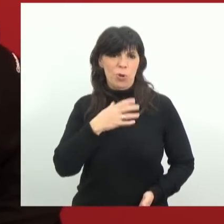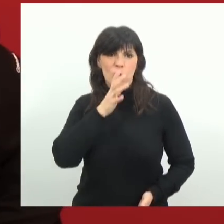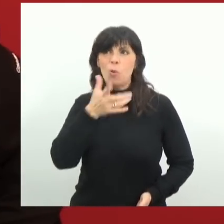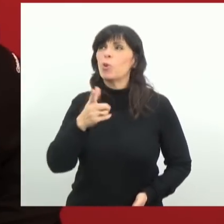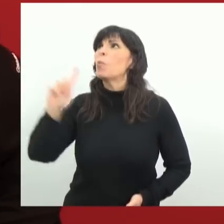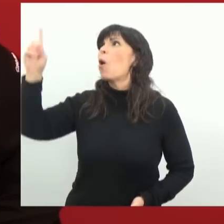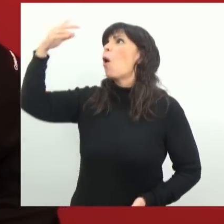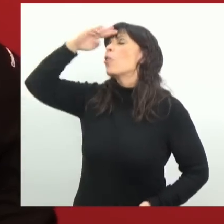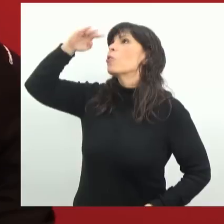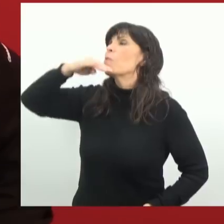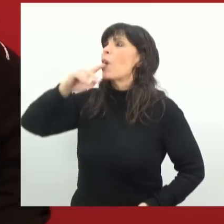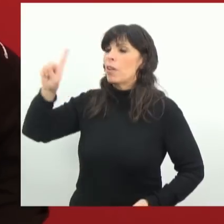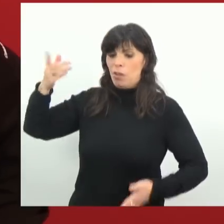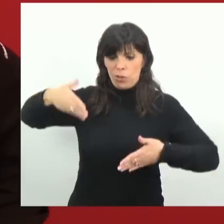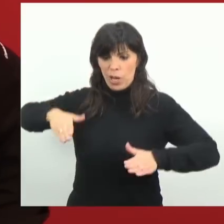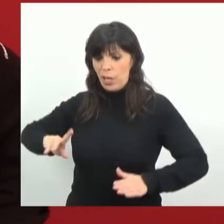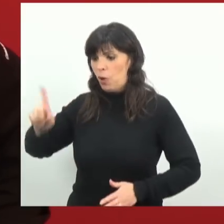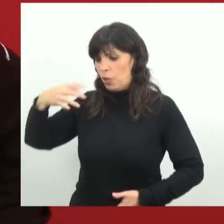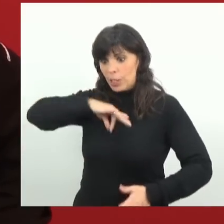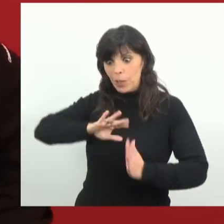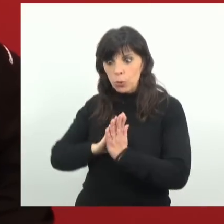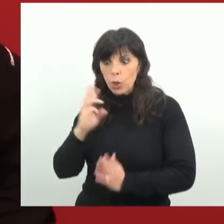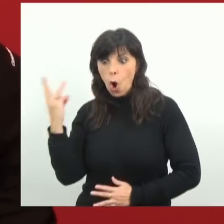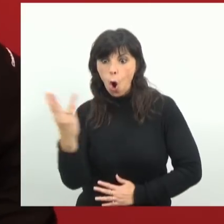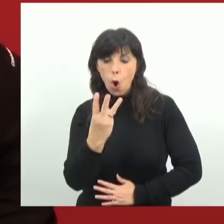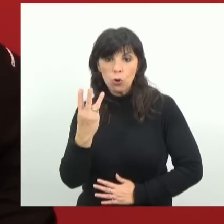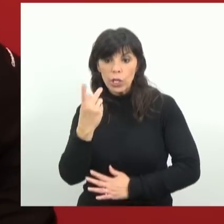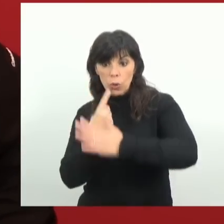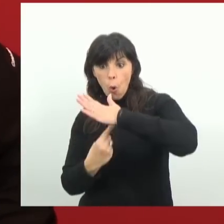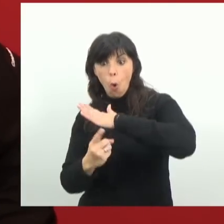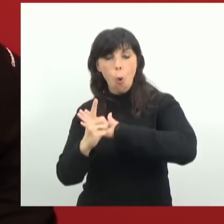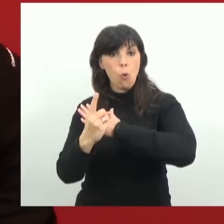entre Dios el Padre, Dios el Hijo y Dios el Espíritu Santo?